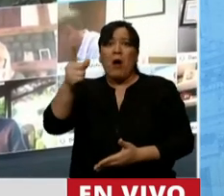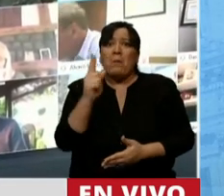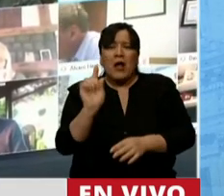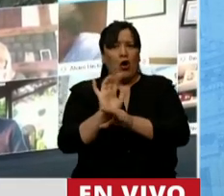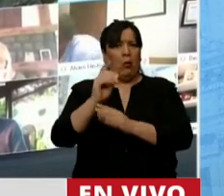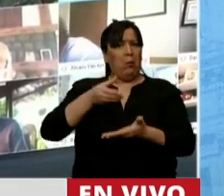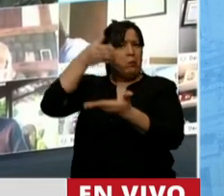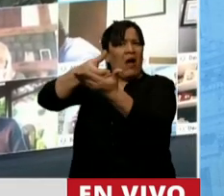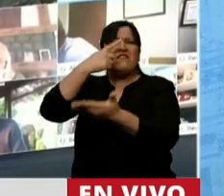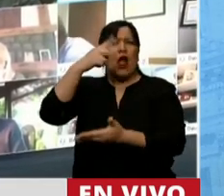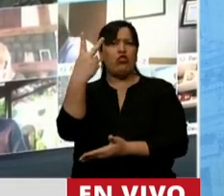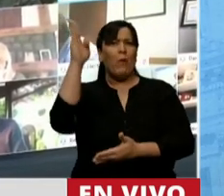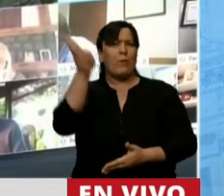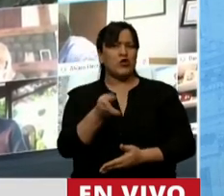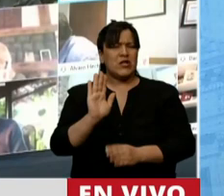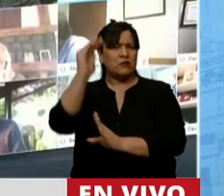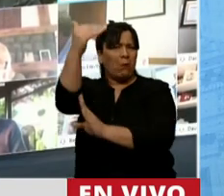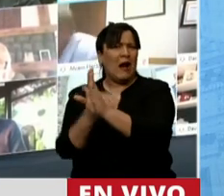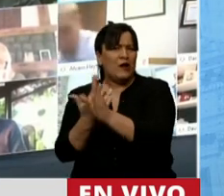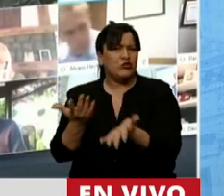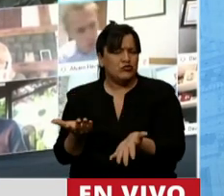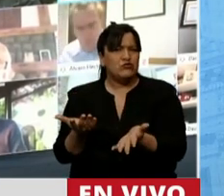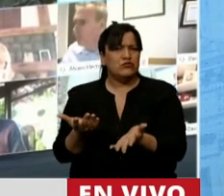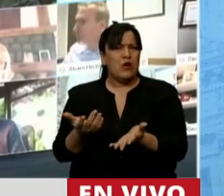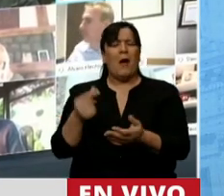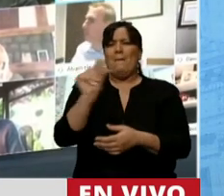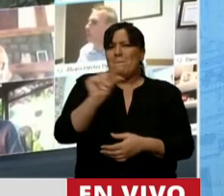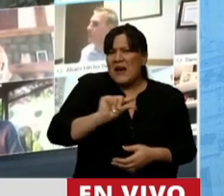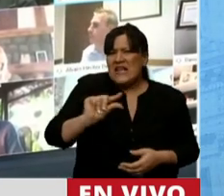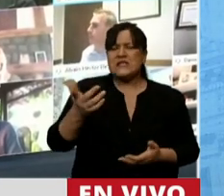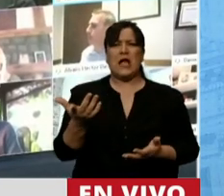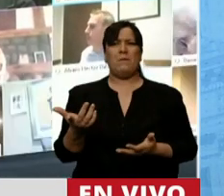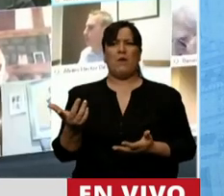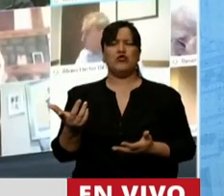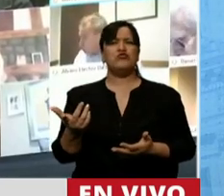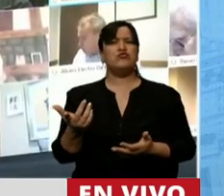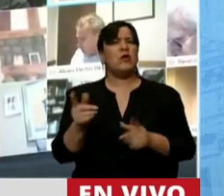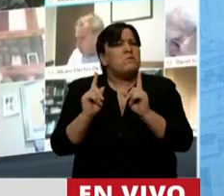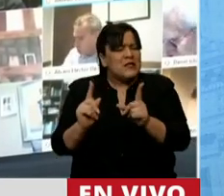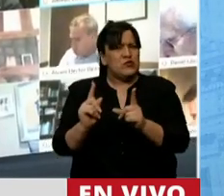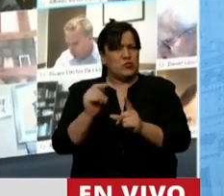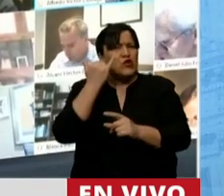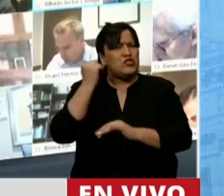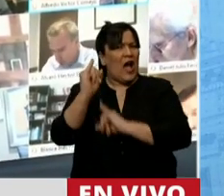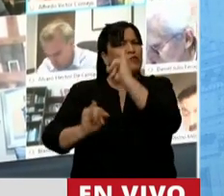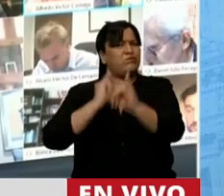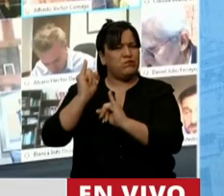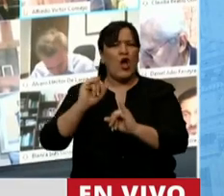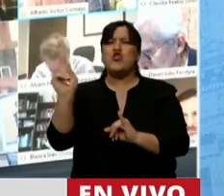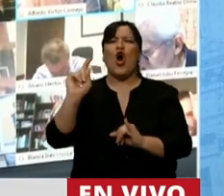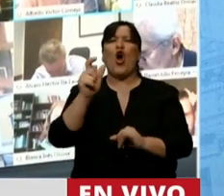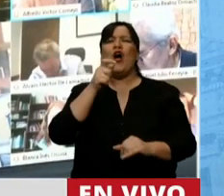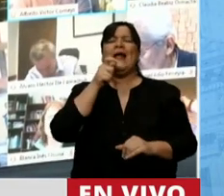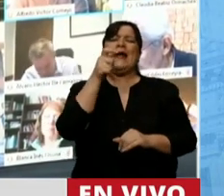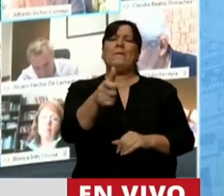2 por ciento de los programas de asistencia de préstamos informado y quiero que no responda